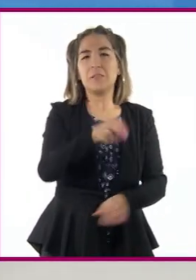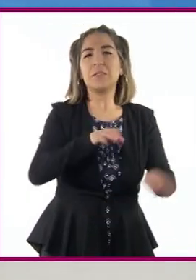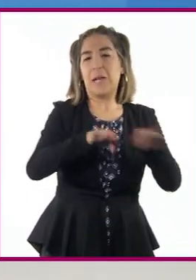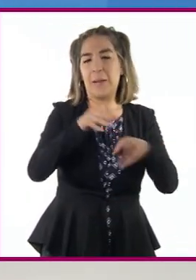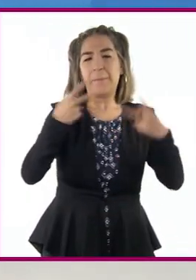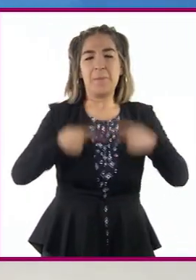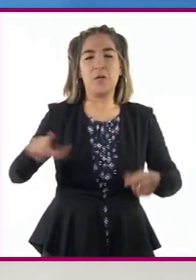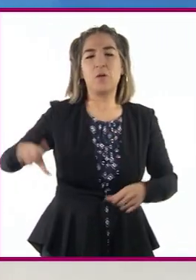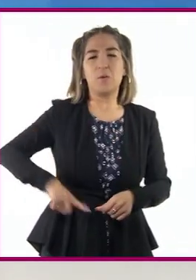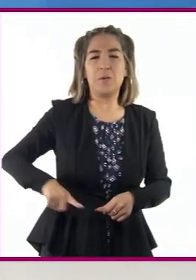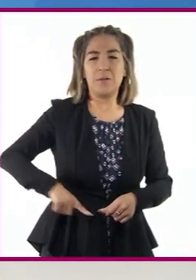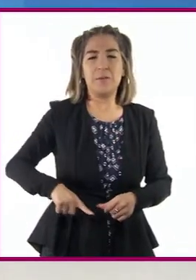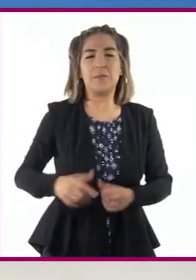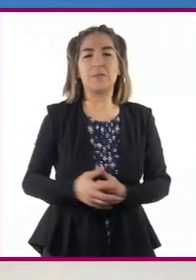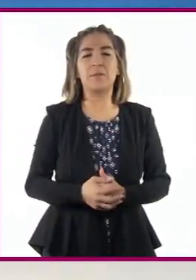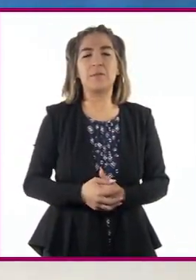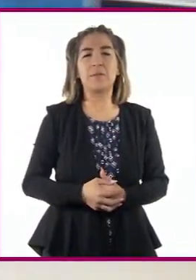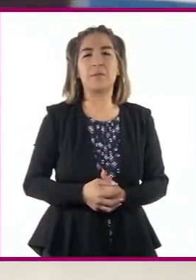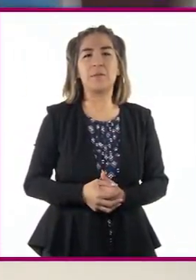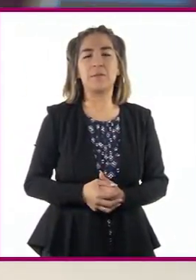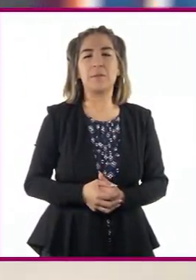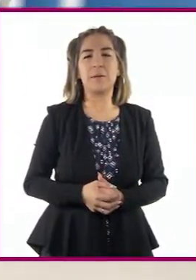los servidores públicos.